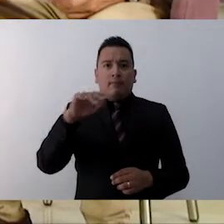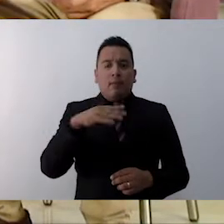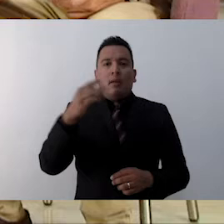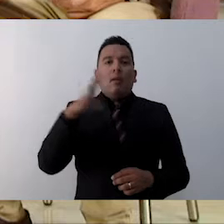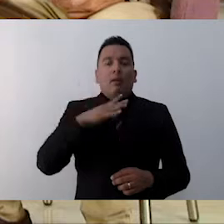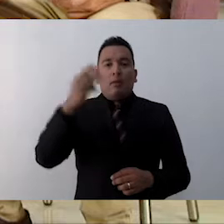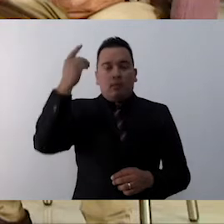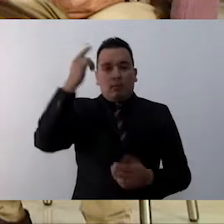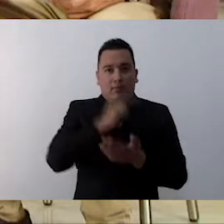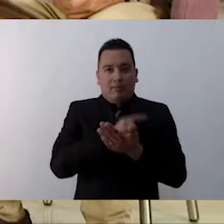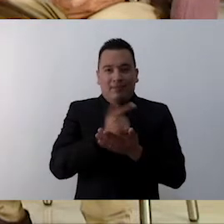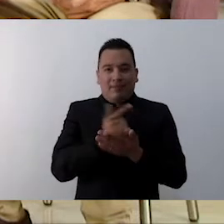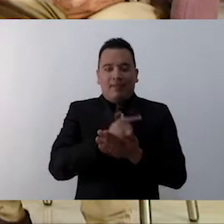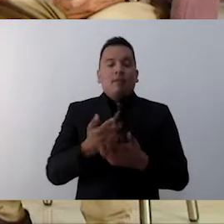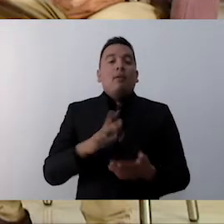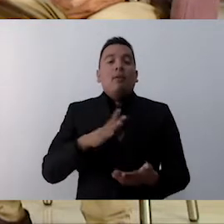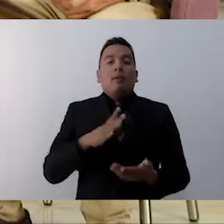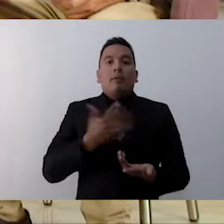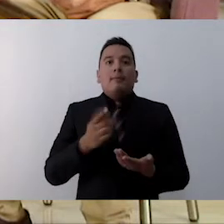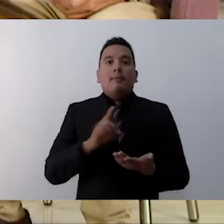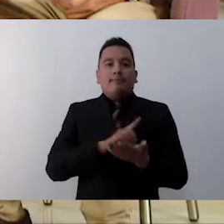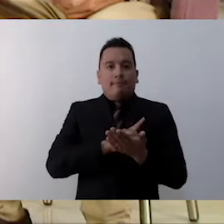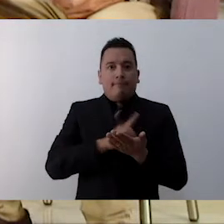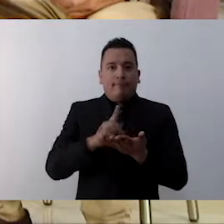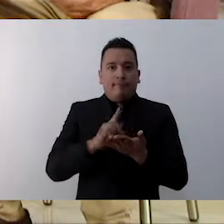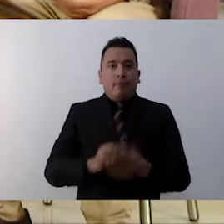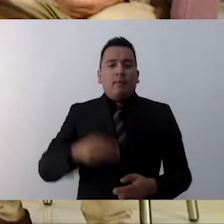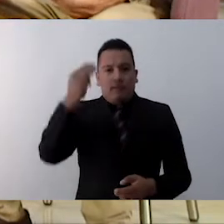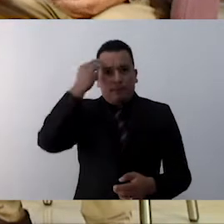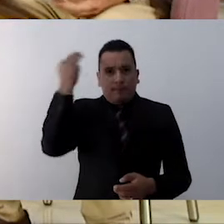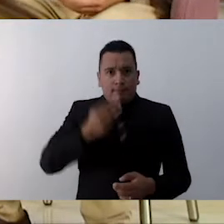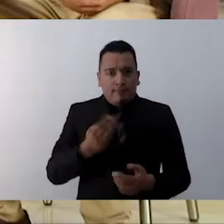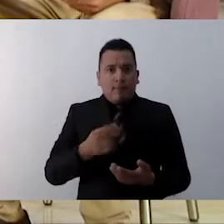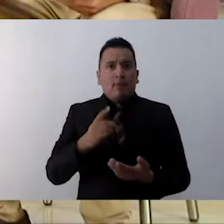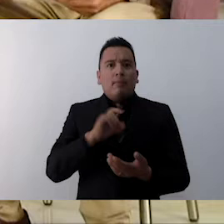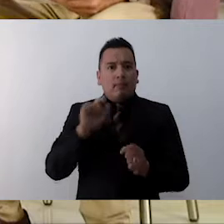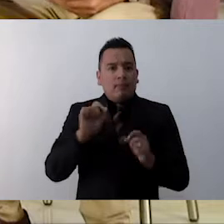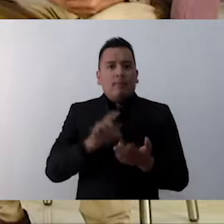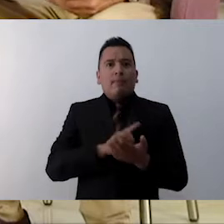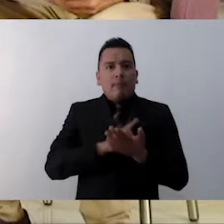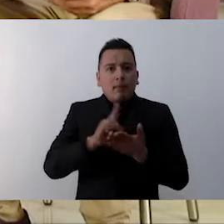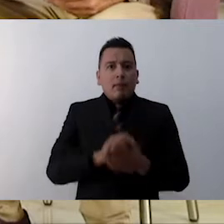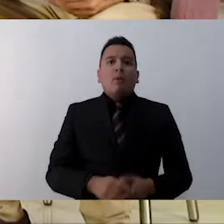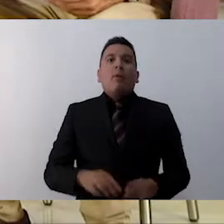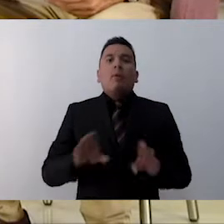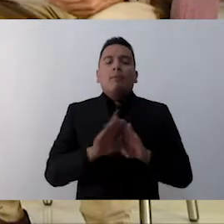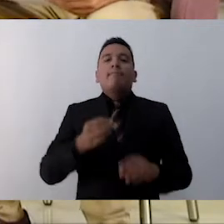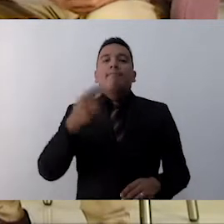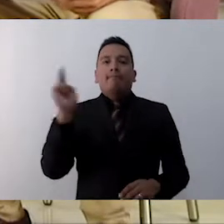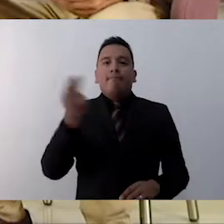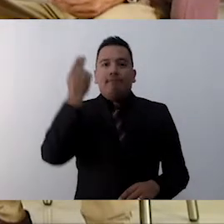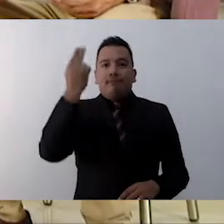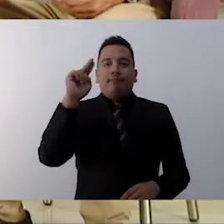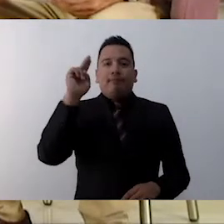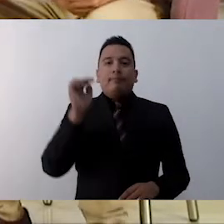Derecho, maestro en Derecho Público, en Administración Pública y doctor en Derecho por la Universidad Autónoma de Nuevo